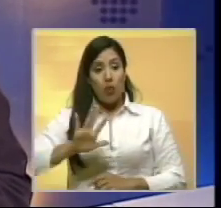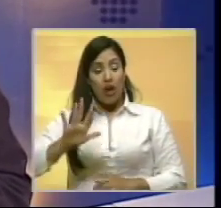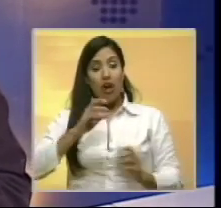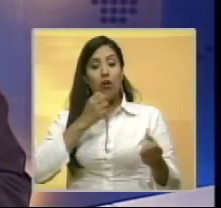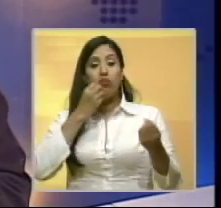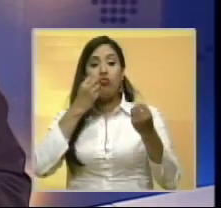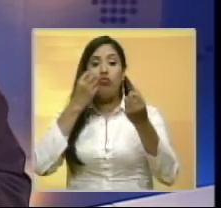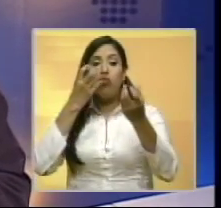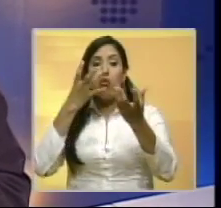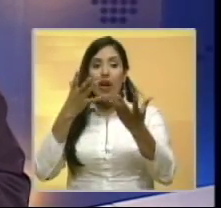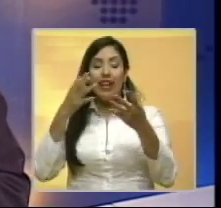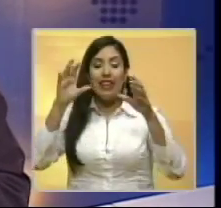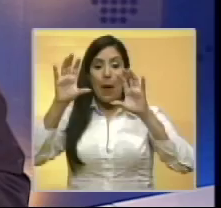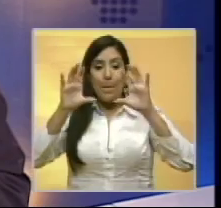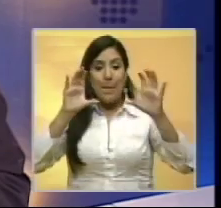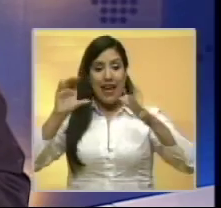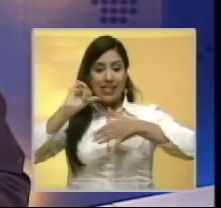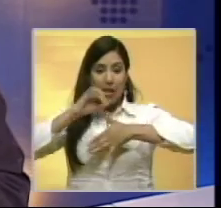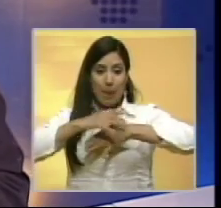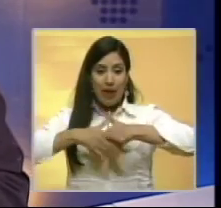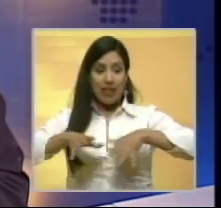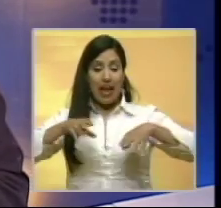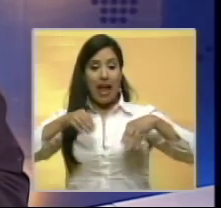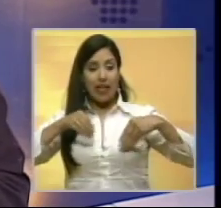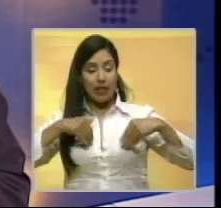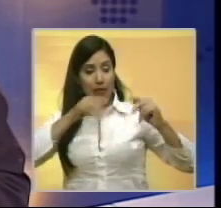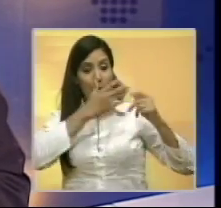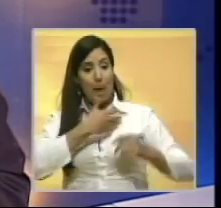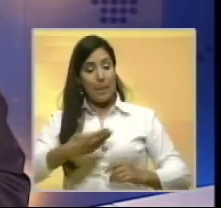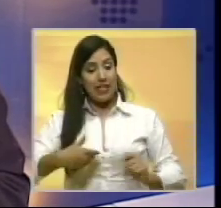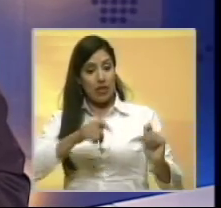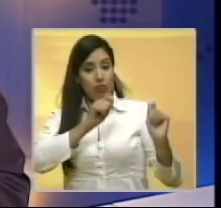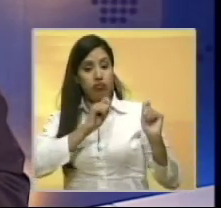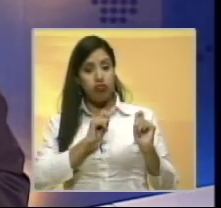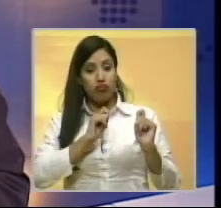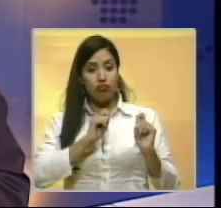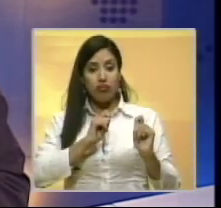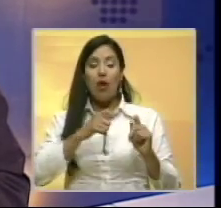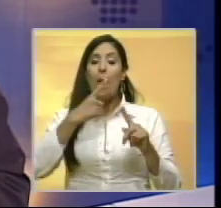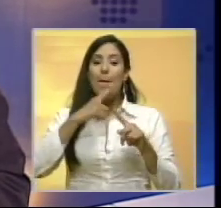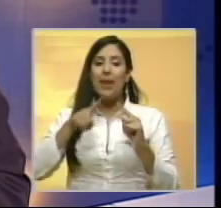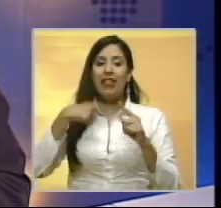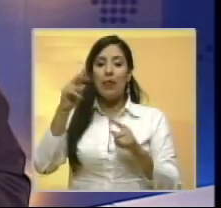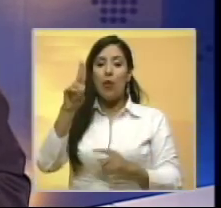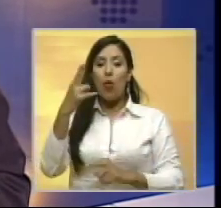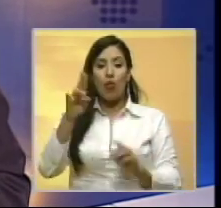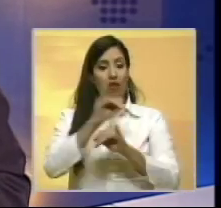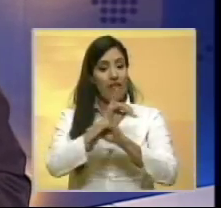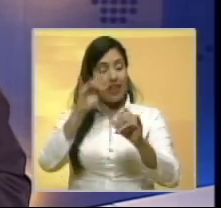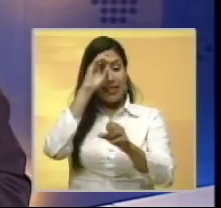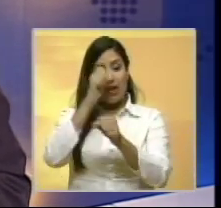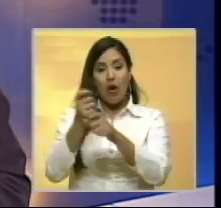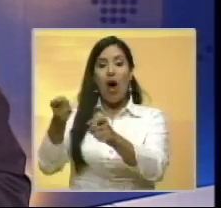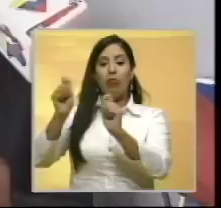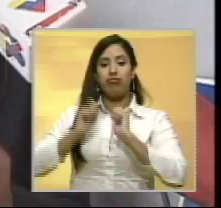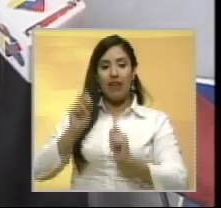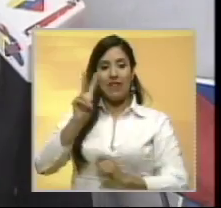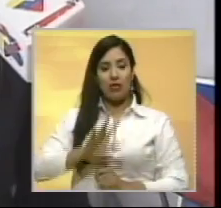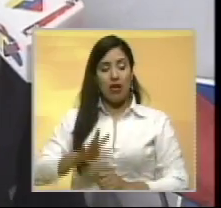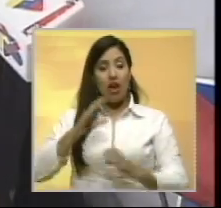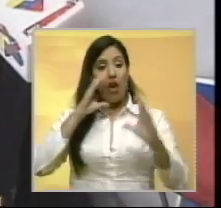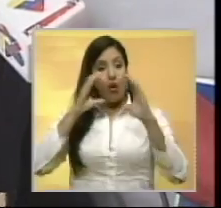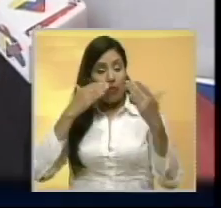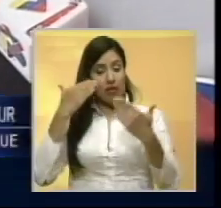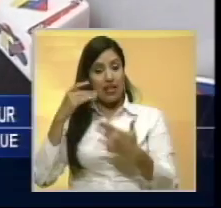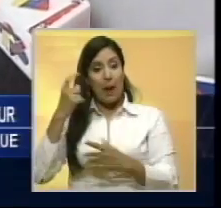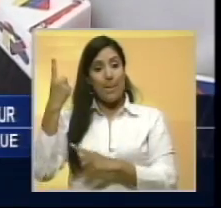resto de países del Mercosur que asumió la presidencia pro tempore de la organización regional luego de que Uruguay concluyera su periodo. A través de un